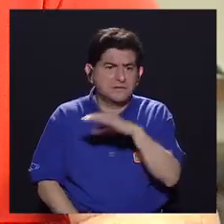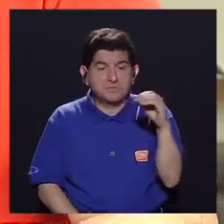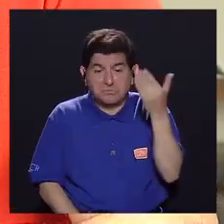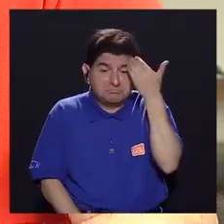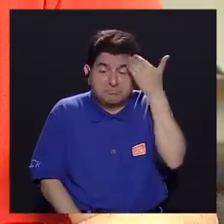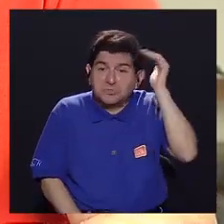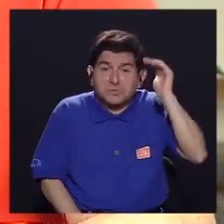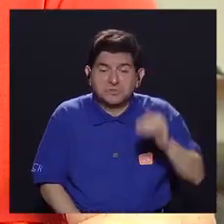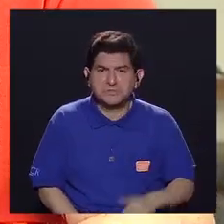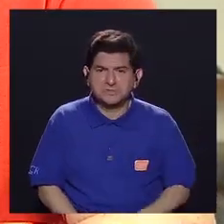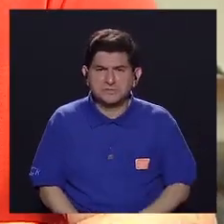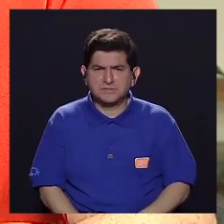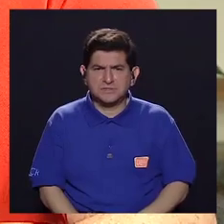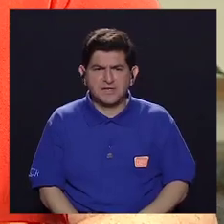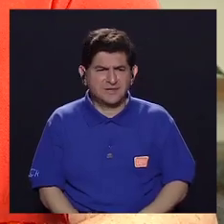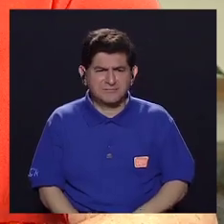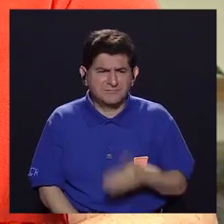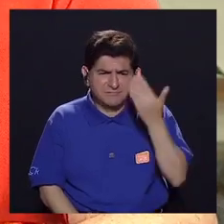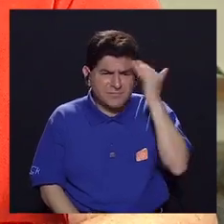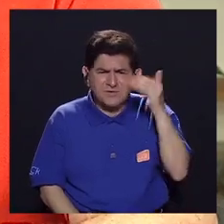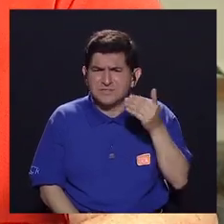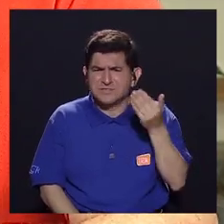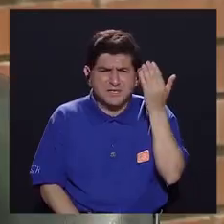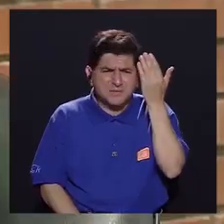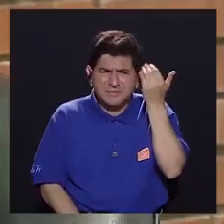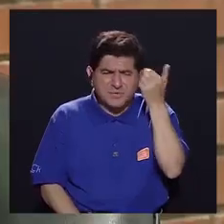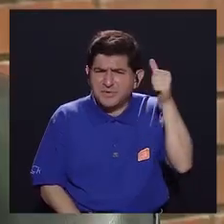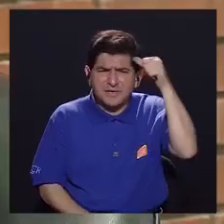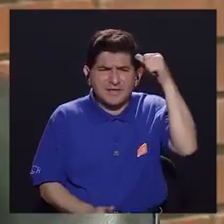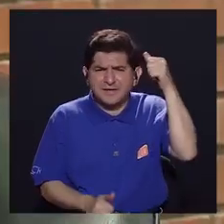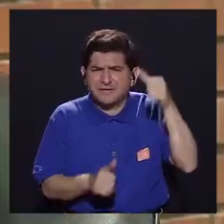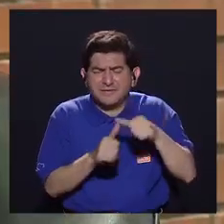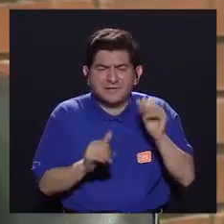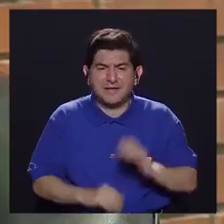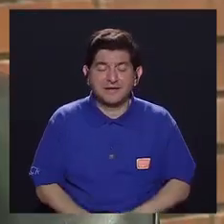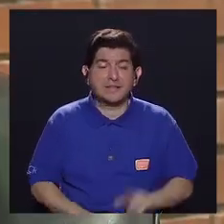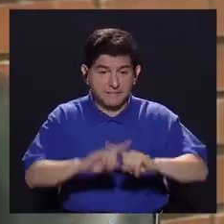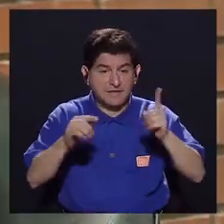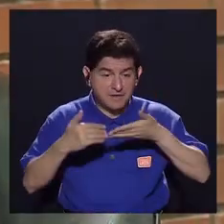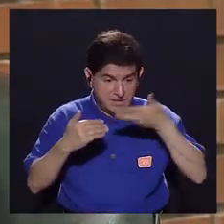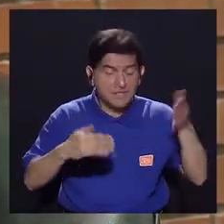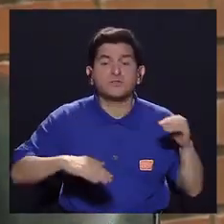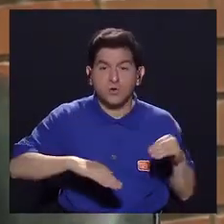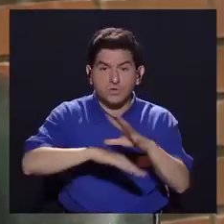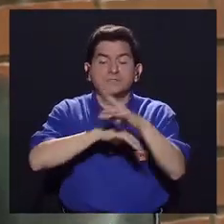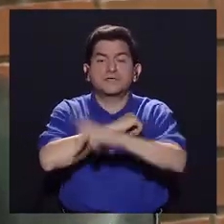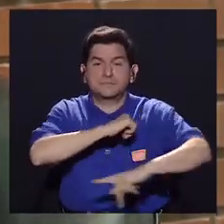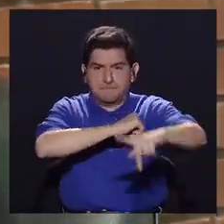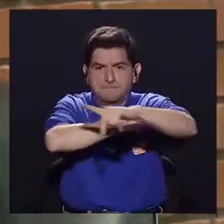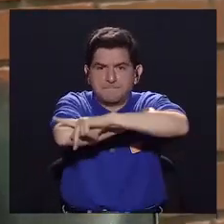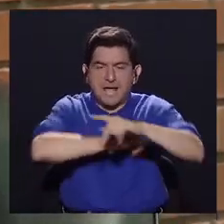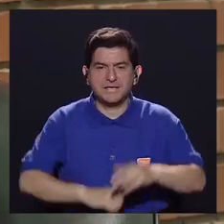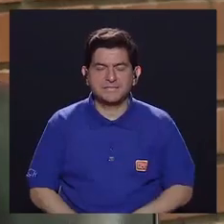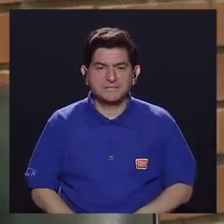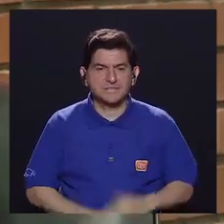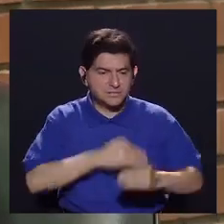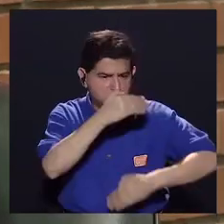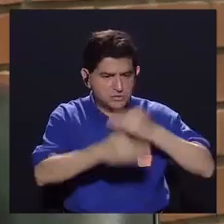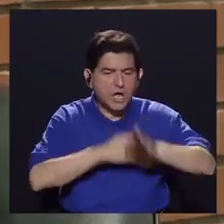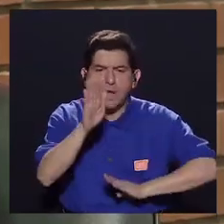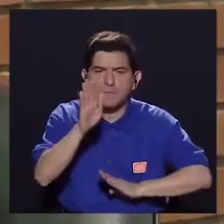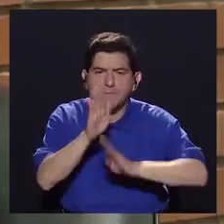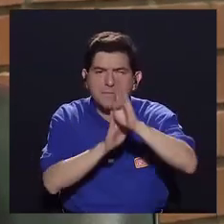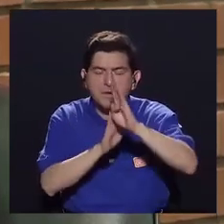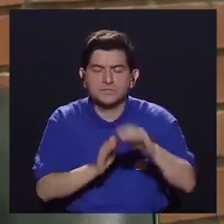o no sé, ¿por qué se me ocurrió pensarlo? Hay distintos elementos que inciden efectivamente en que países en proceso